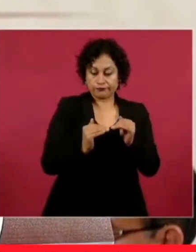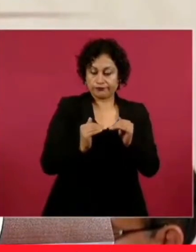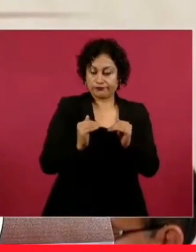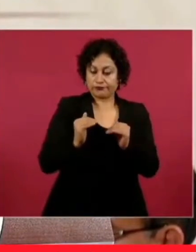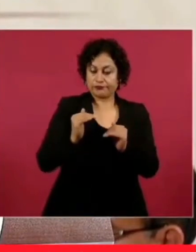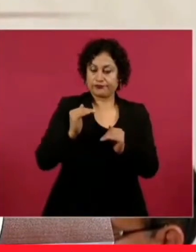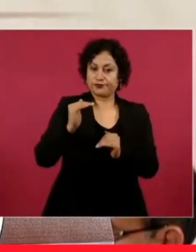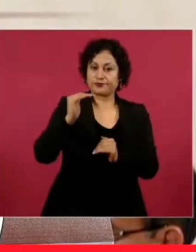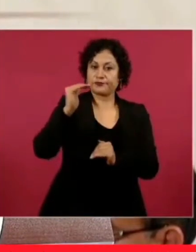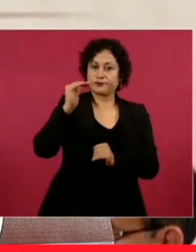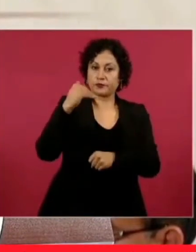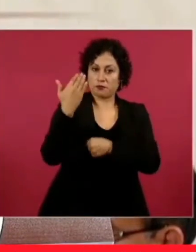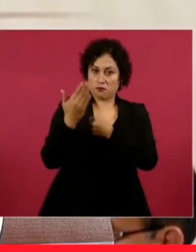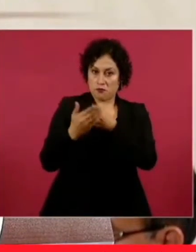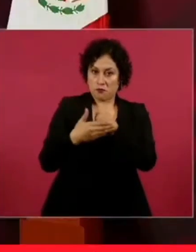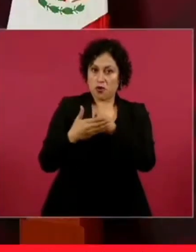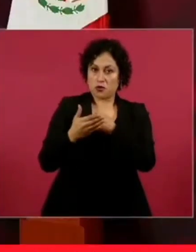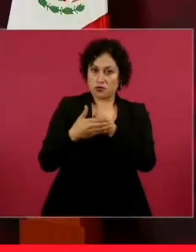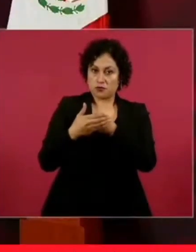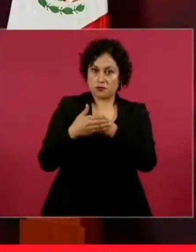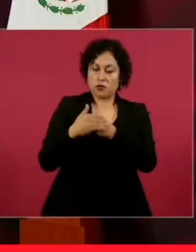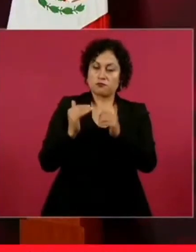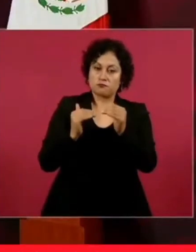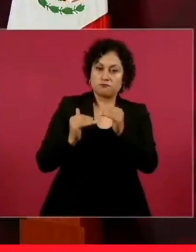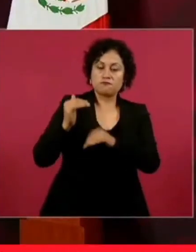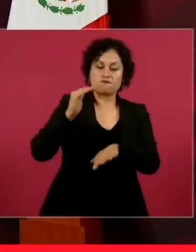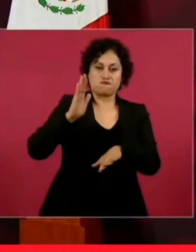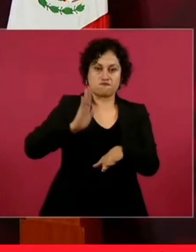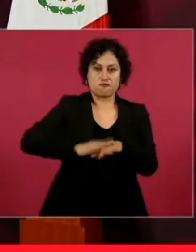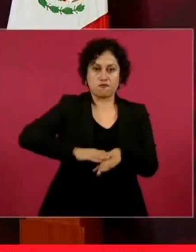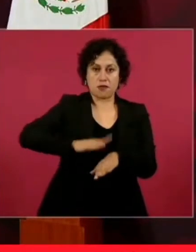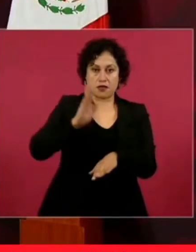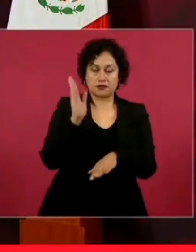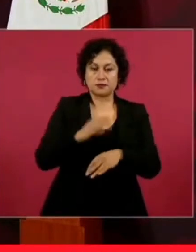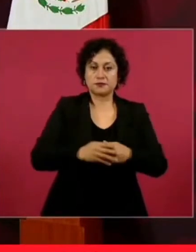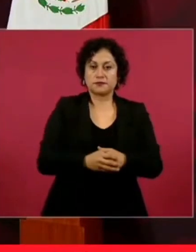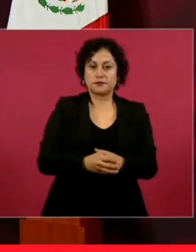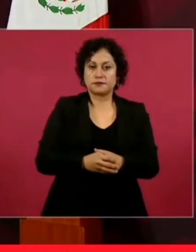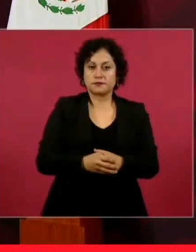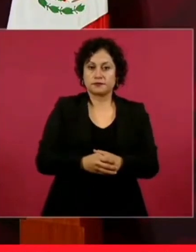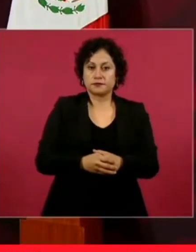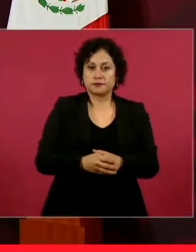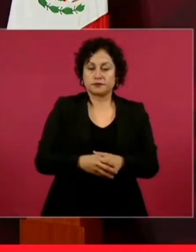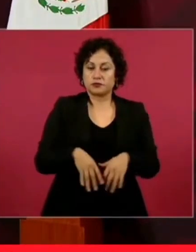a estar arriba en el sexenio, que es una hazaña